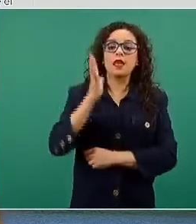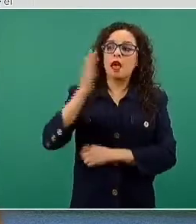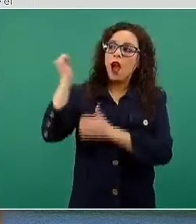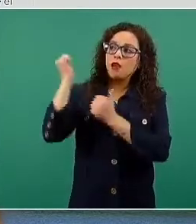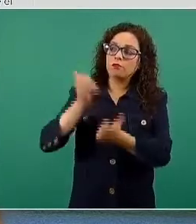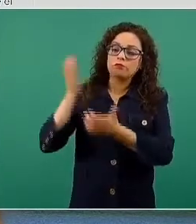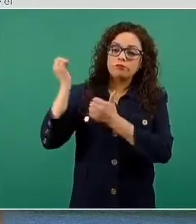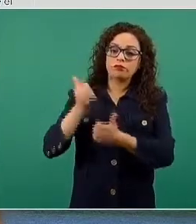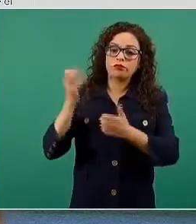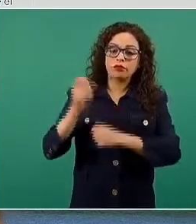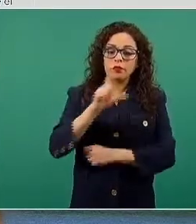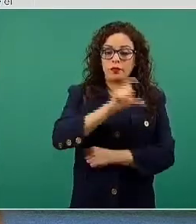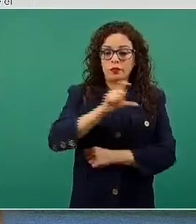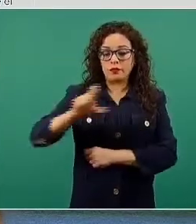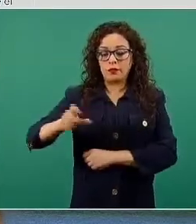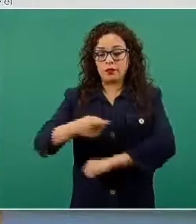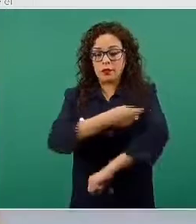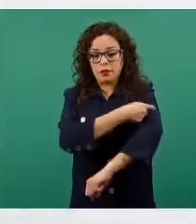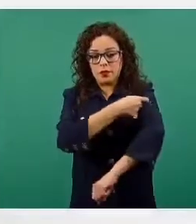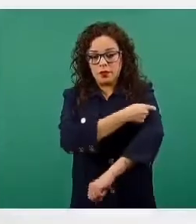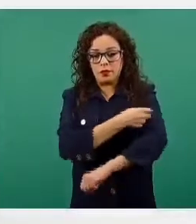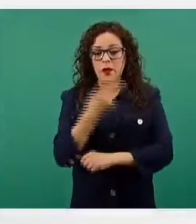momento: